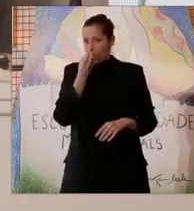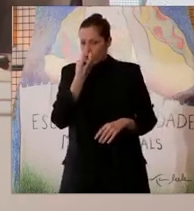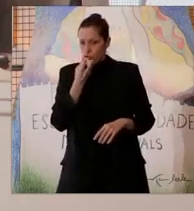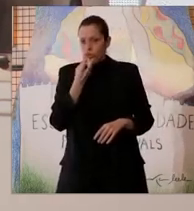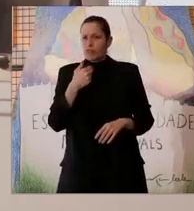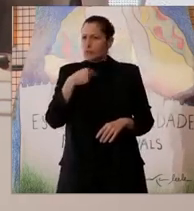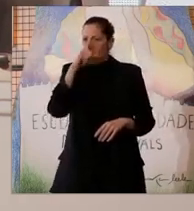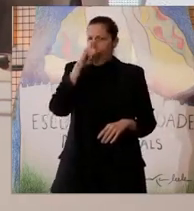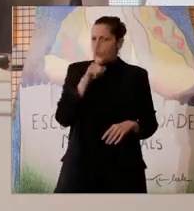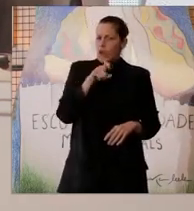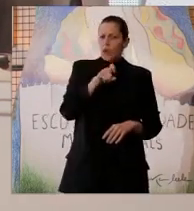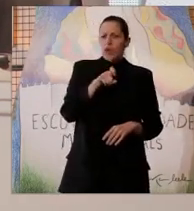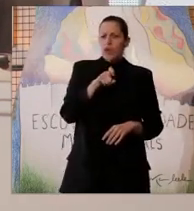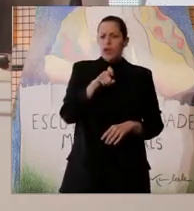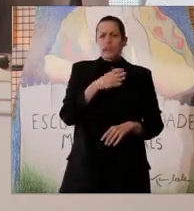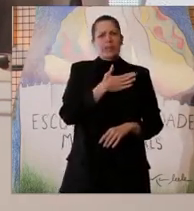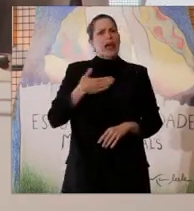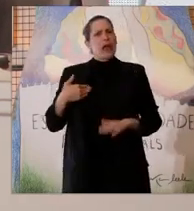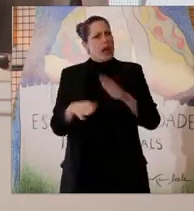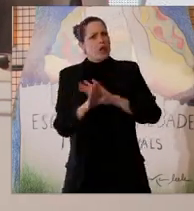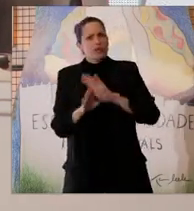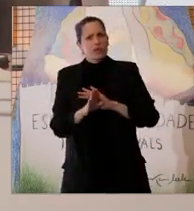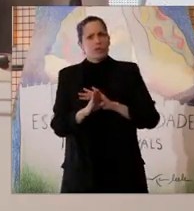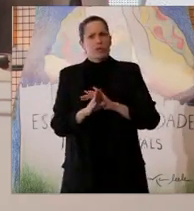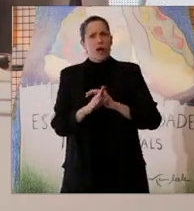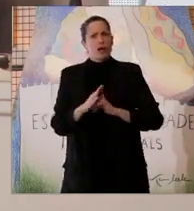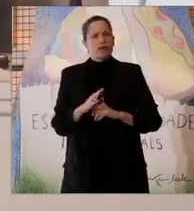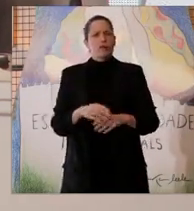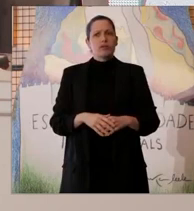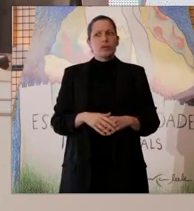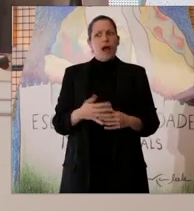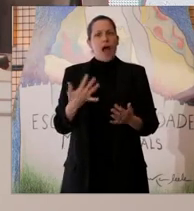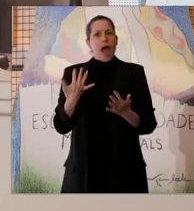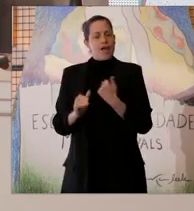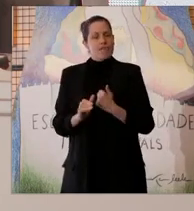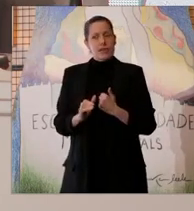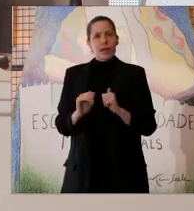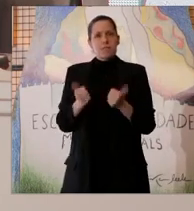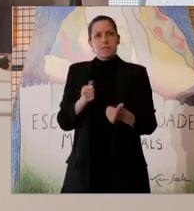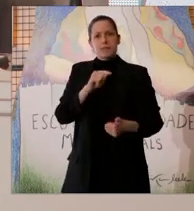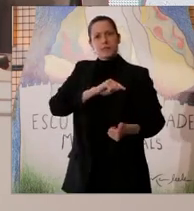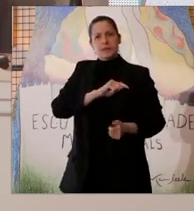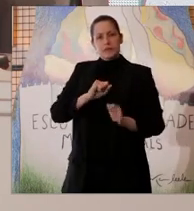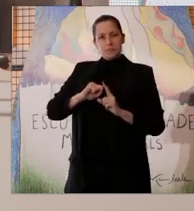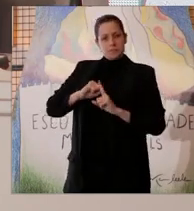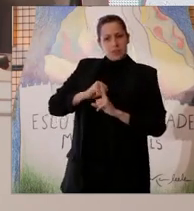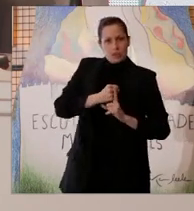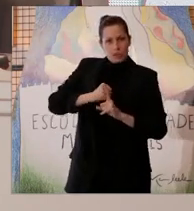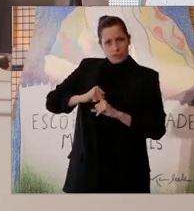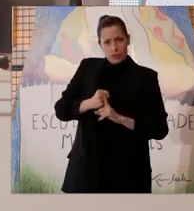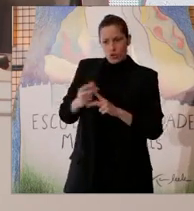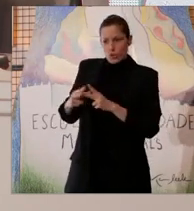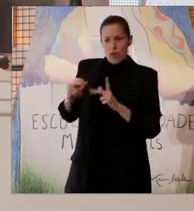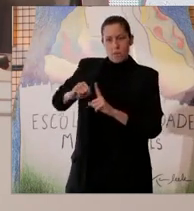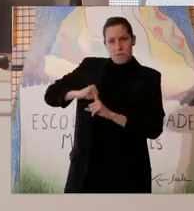que se vea lo que un movimiento puede hacer una presión social puede hacer por eso